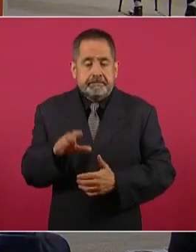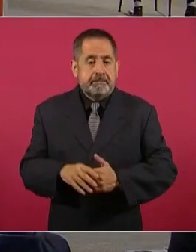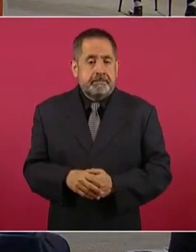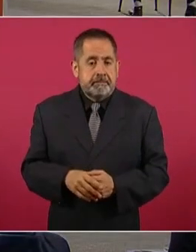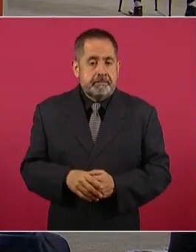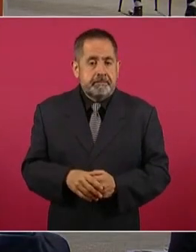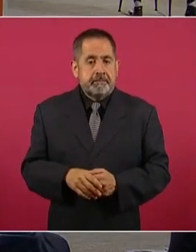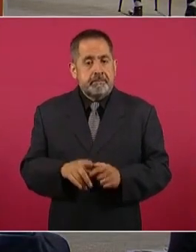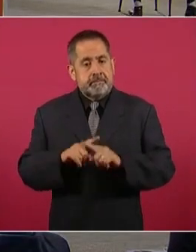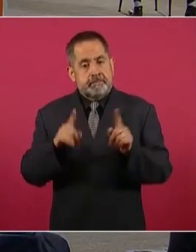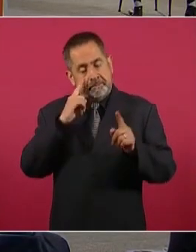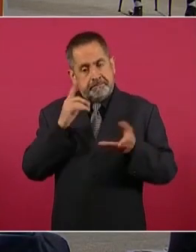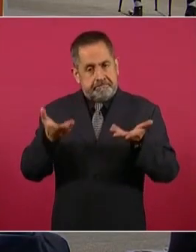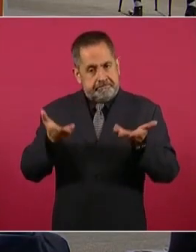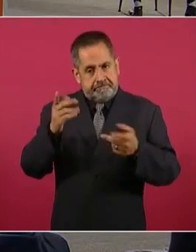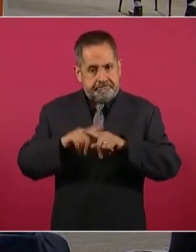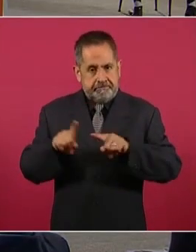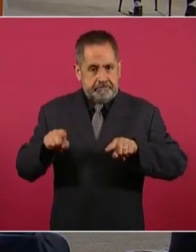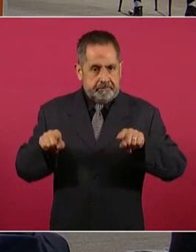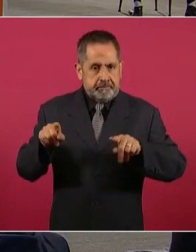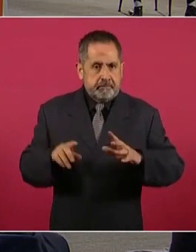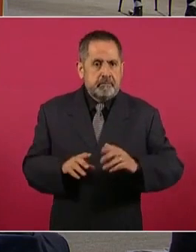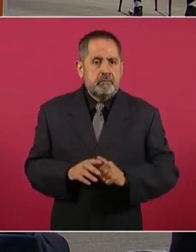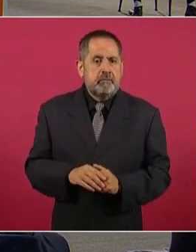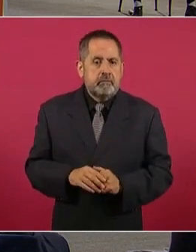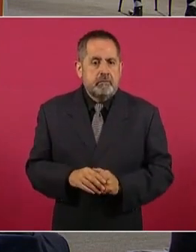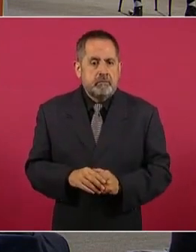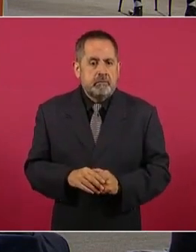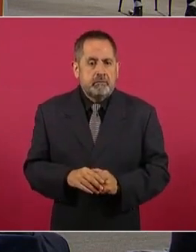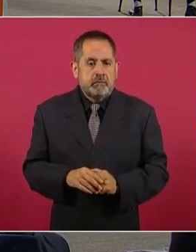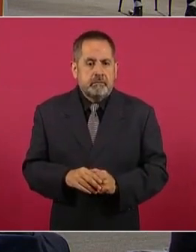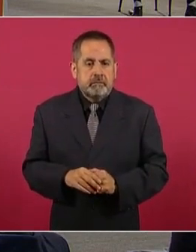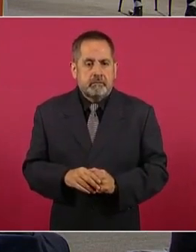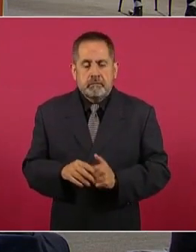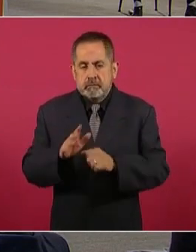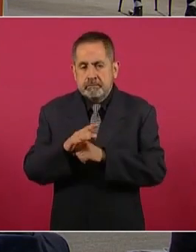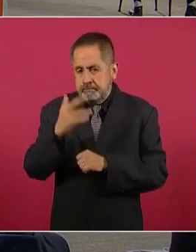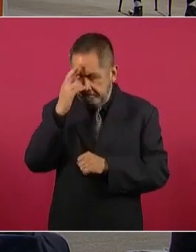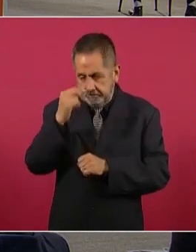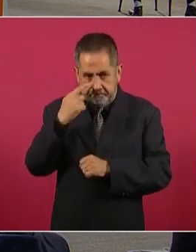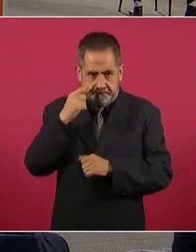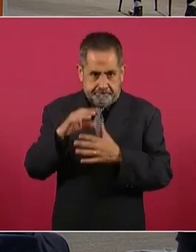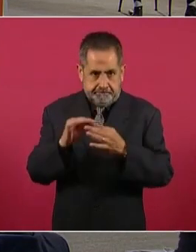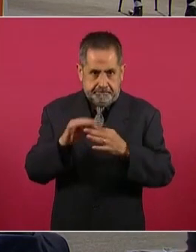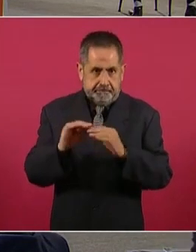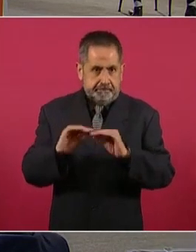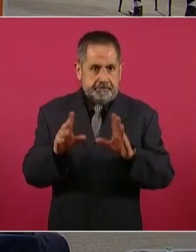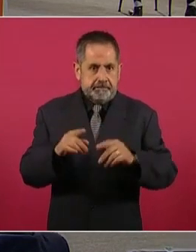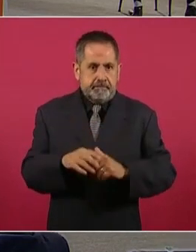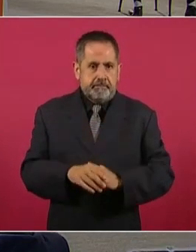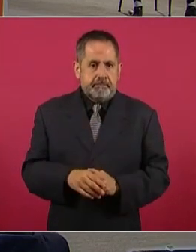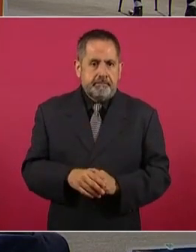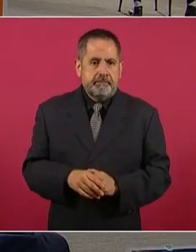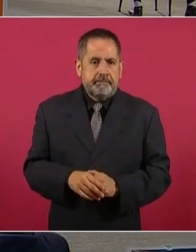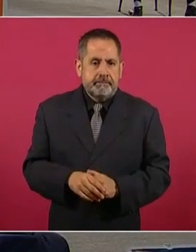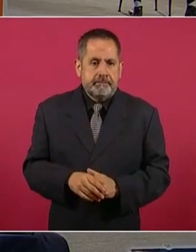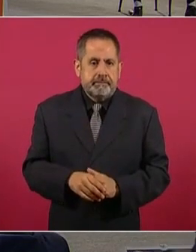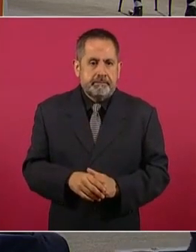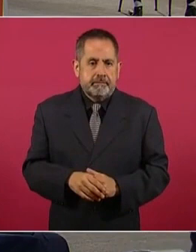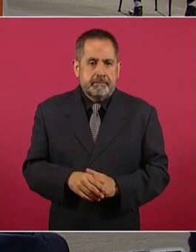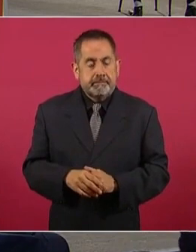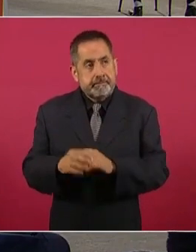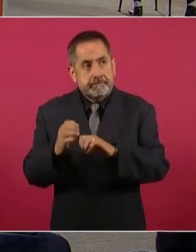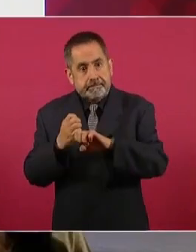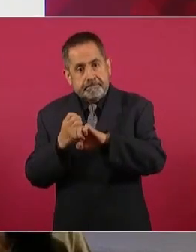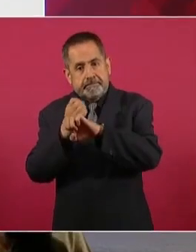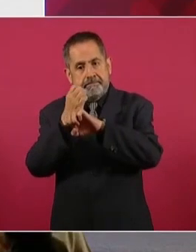Miren la diferencia, porque todo tiene su razón de ser. Estos son estatales,